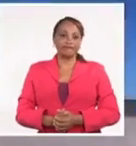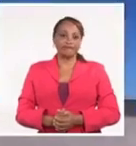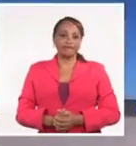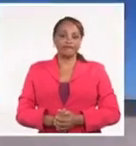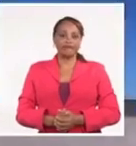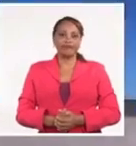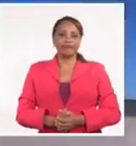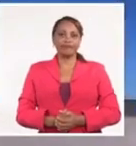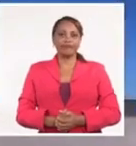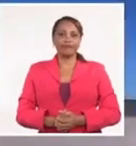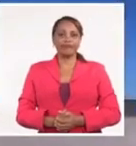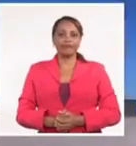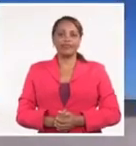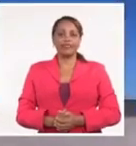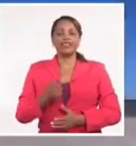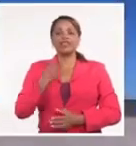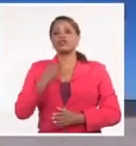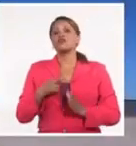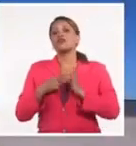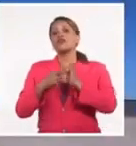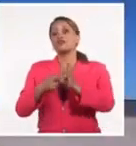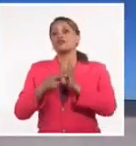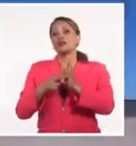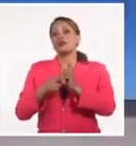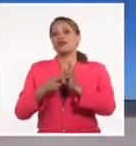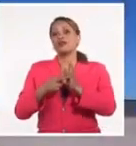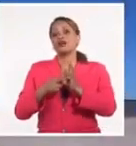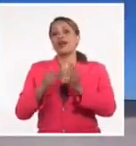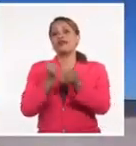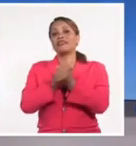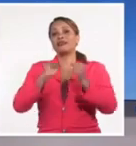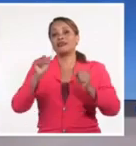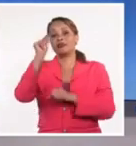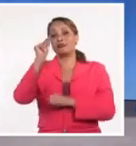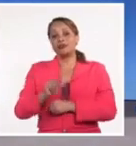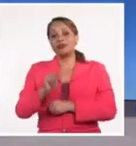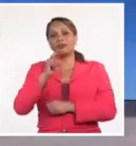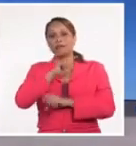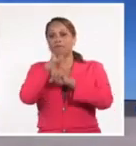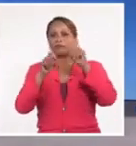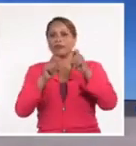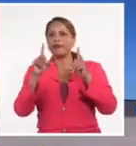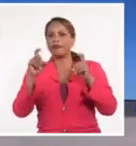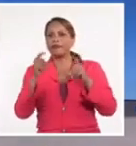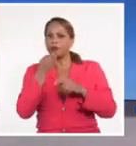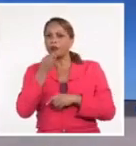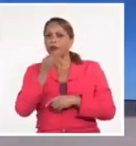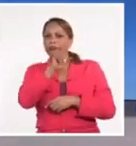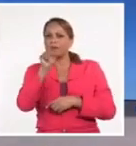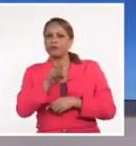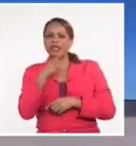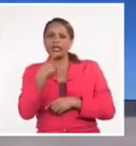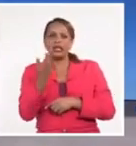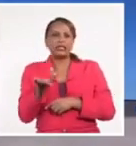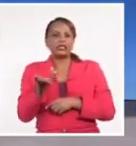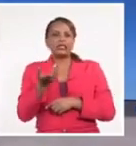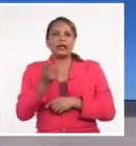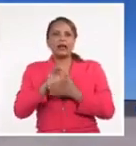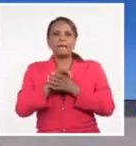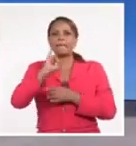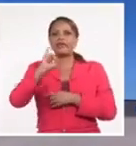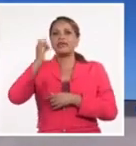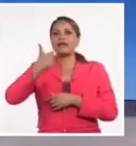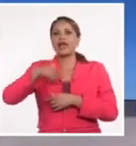Sugeriría a los terroristas digitales preguntar a Mijail Sánchez por la foto. Sí, pudieran preguntarle, por ejemplo, a Mijail, la foto